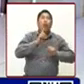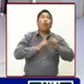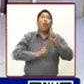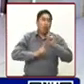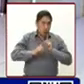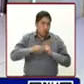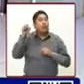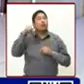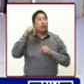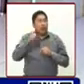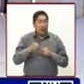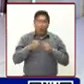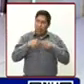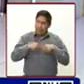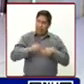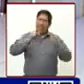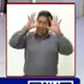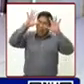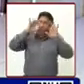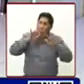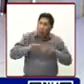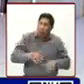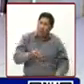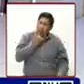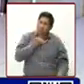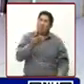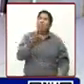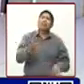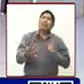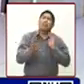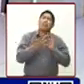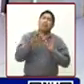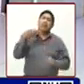móvil Y todavía continúa lloviendo a Héctor cuéntanos